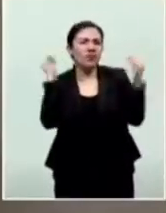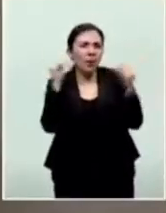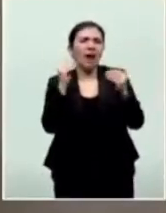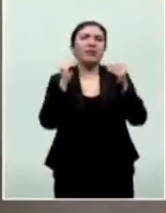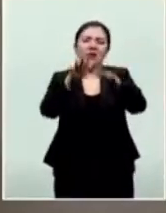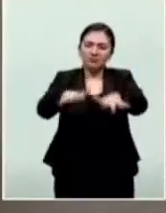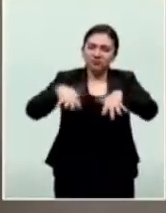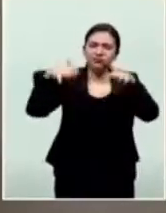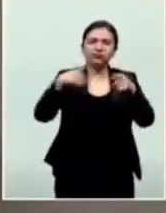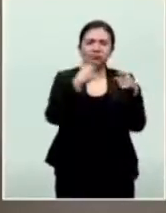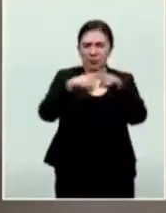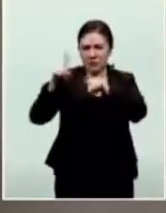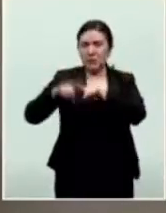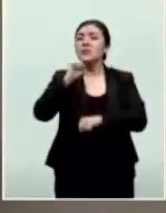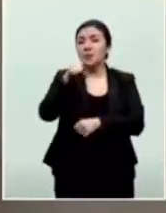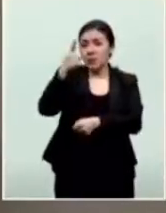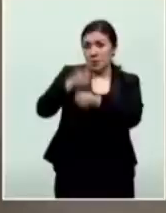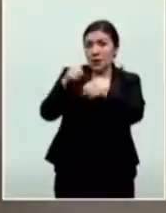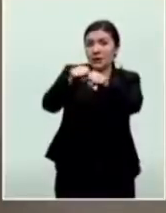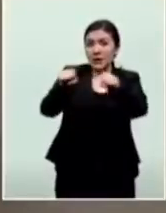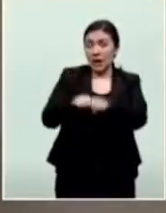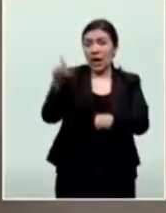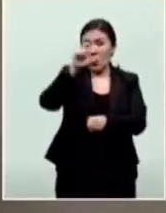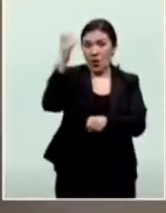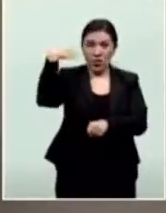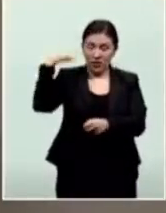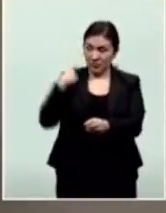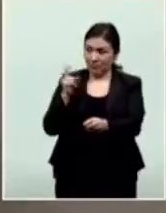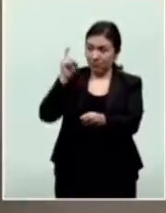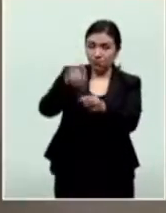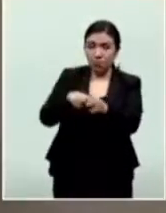el pleno y en la primera sala cuando lo integraba,